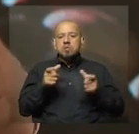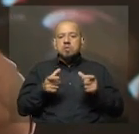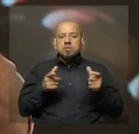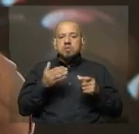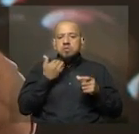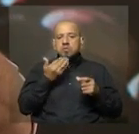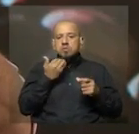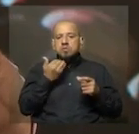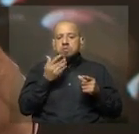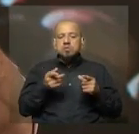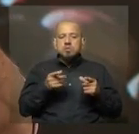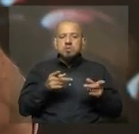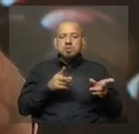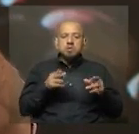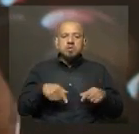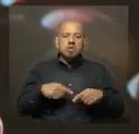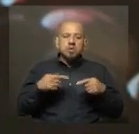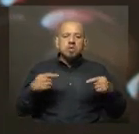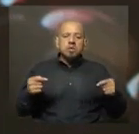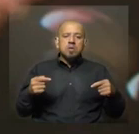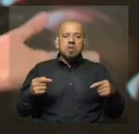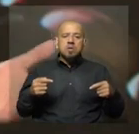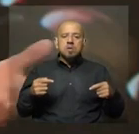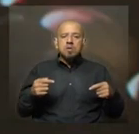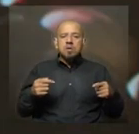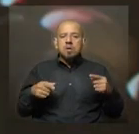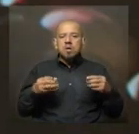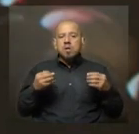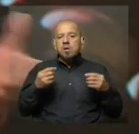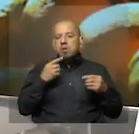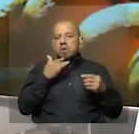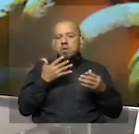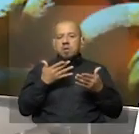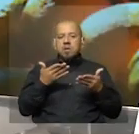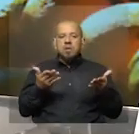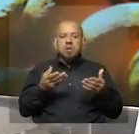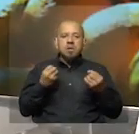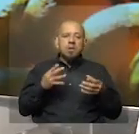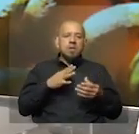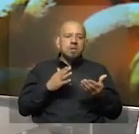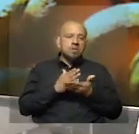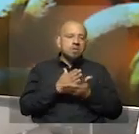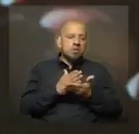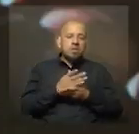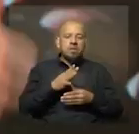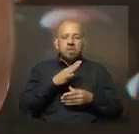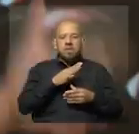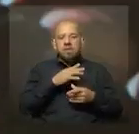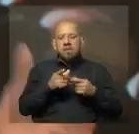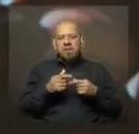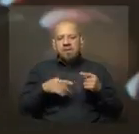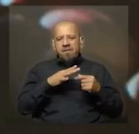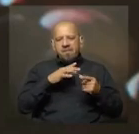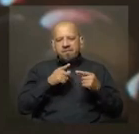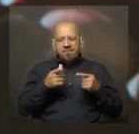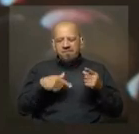de estaciones de oferta, claro, de los productos. Porque iba y todo el tiempo hay todo. Todo el tiempo año hay de todo. Y se había acostumbrado a que todo el tiempo tenía que